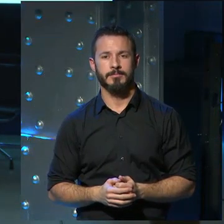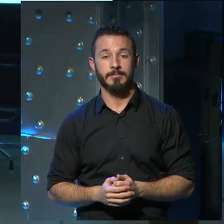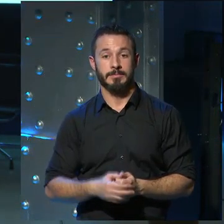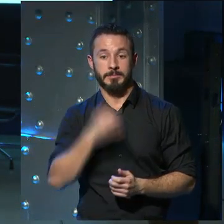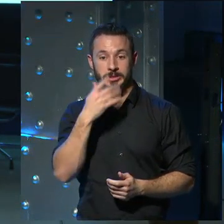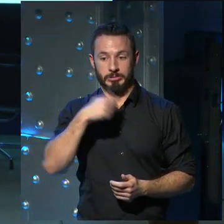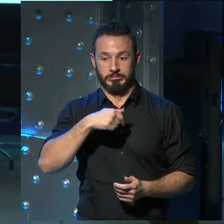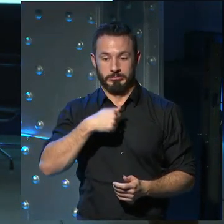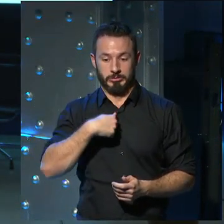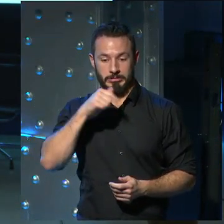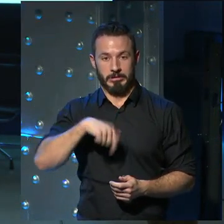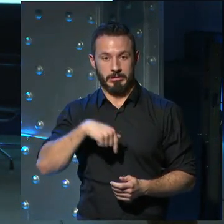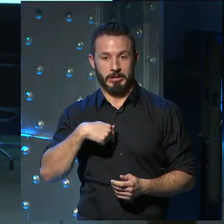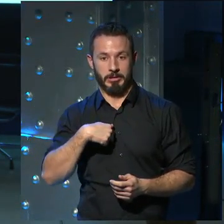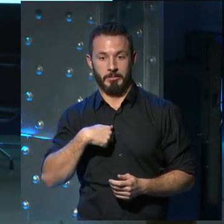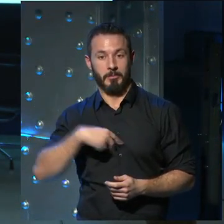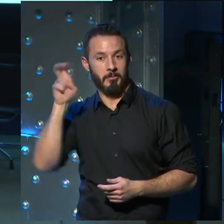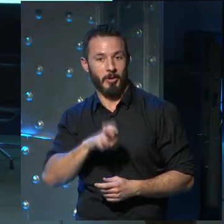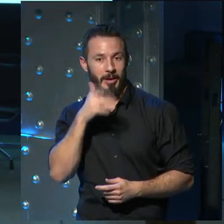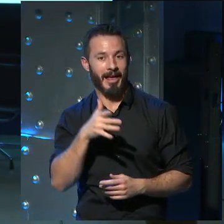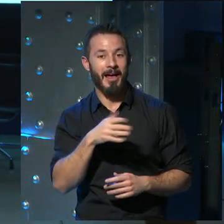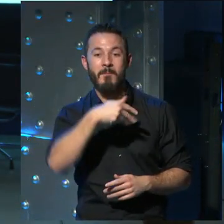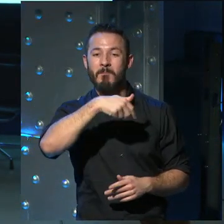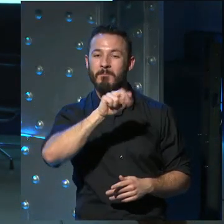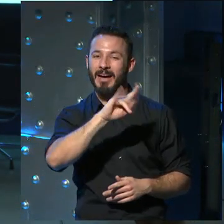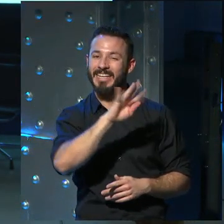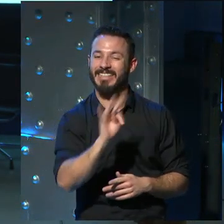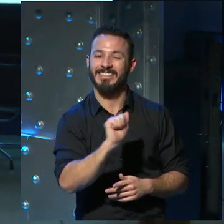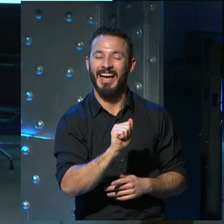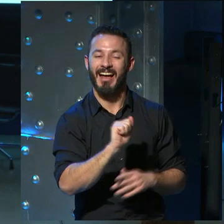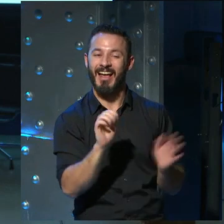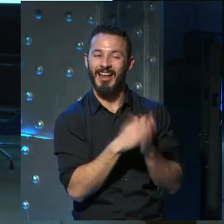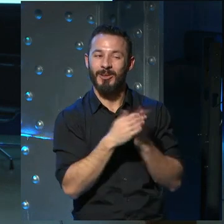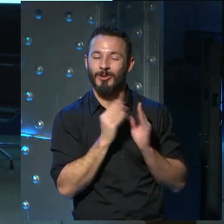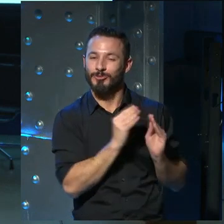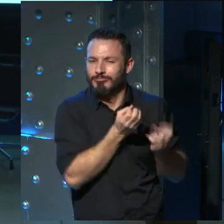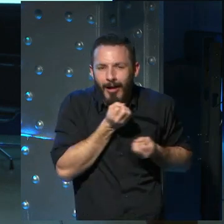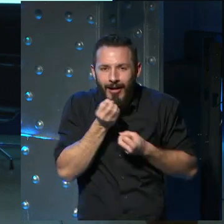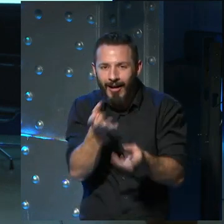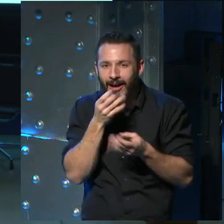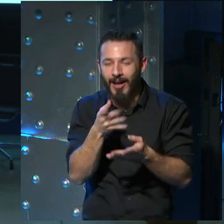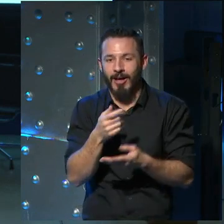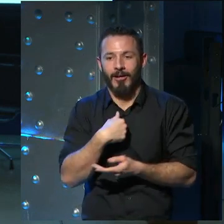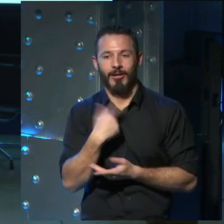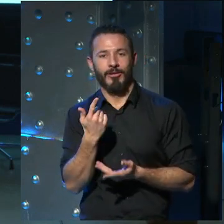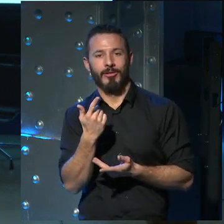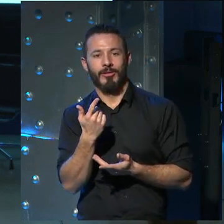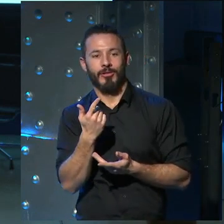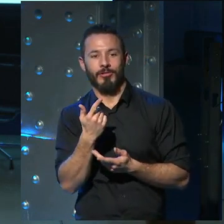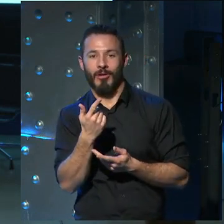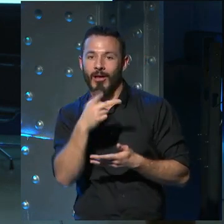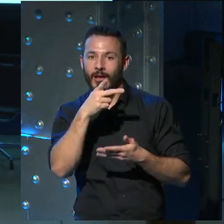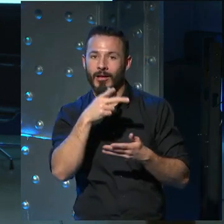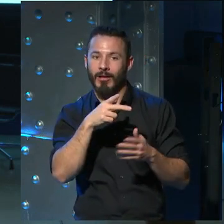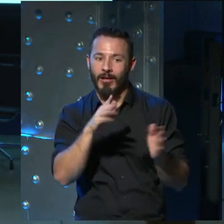Bueno, yo aquí a lo que vengo es a hablar del libro de Marieta. O sea, no esperen que pueda mejorar lo que es la